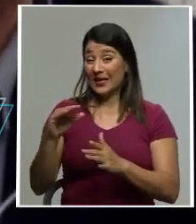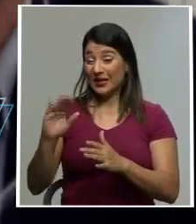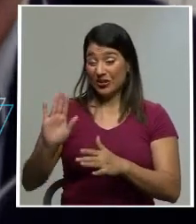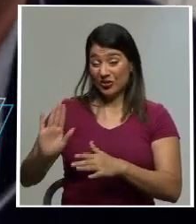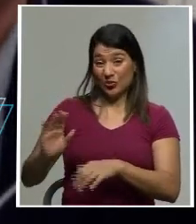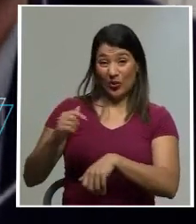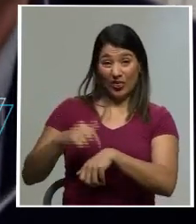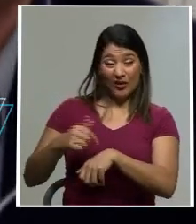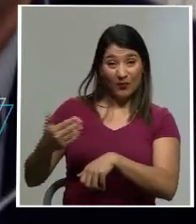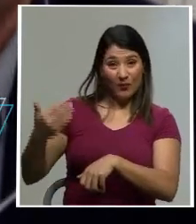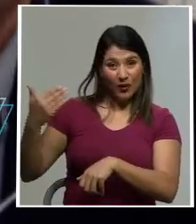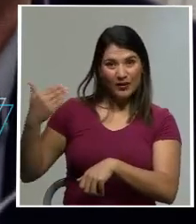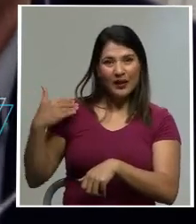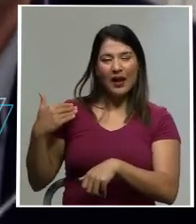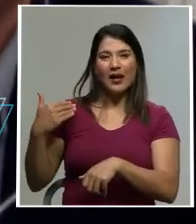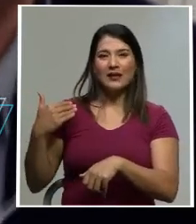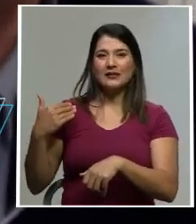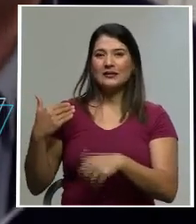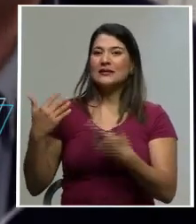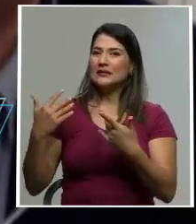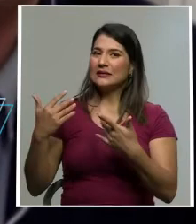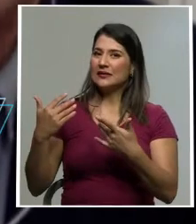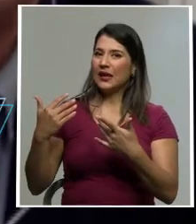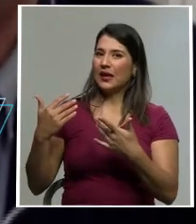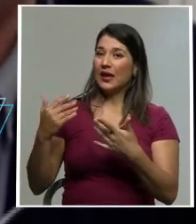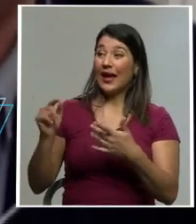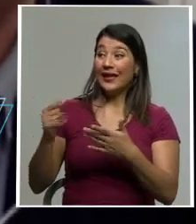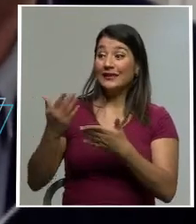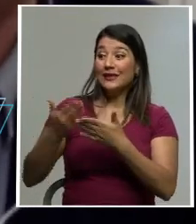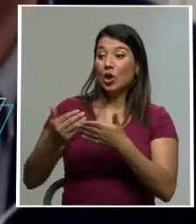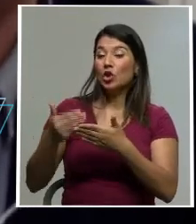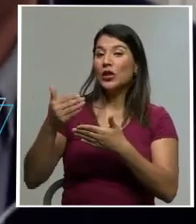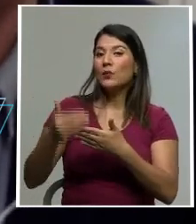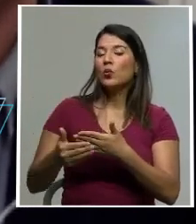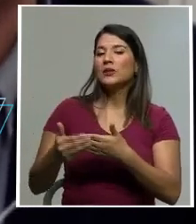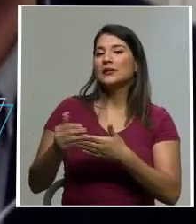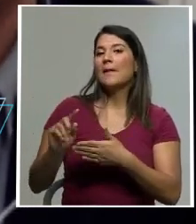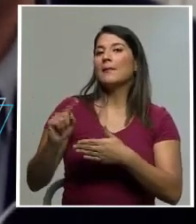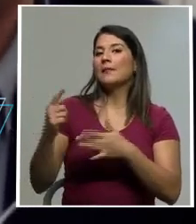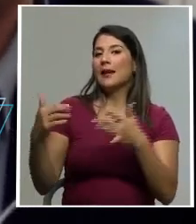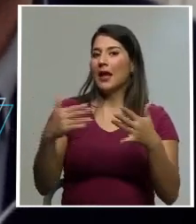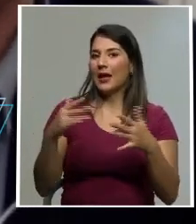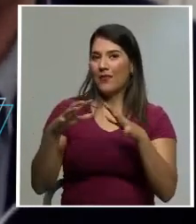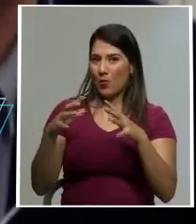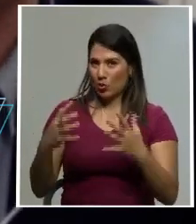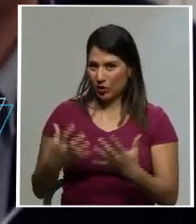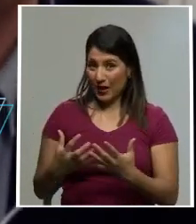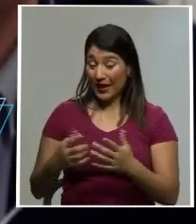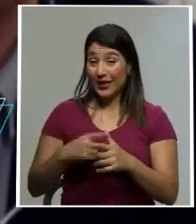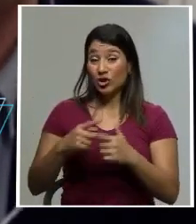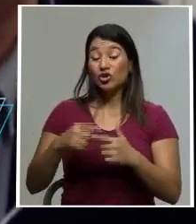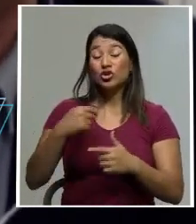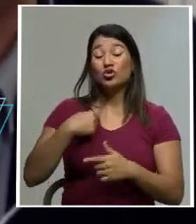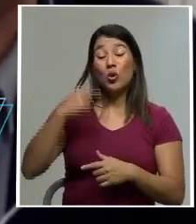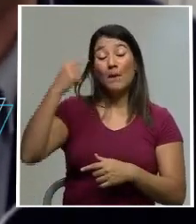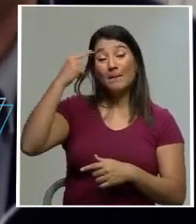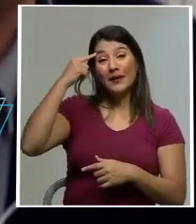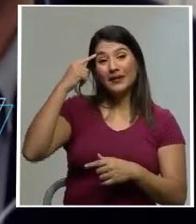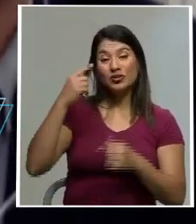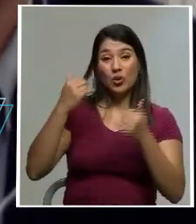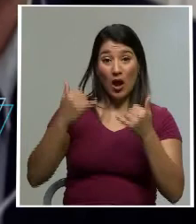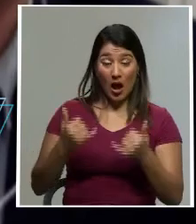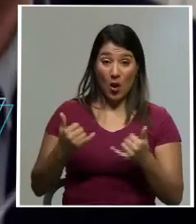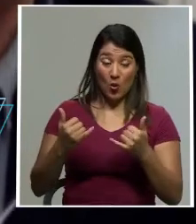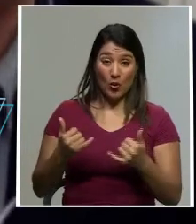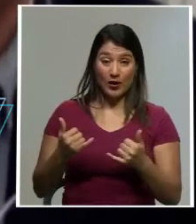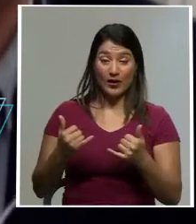¿verdad? Venía precedido de la Segunda Guerra Mundial, que había sido un periodo complejo. Entonces, pienso, digamos, que ahora,